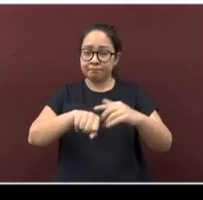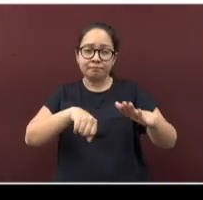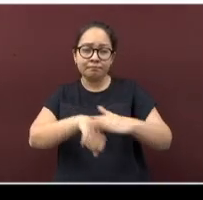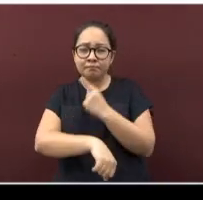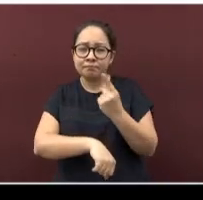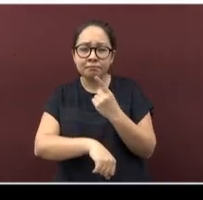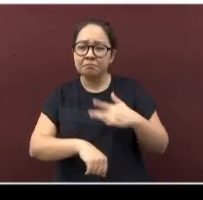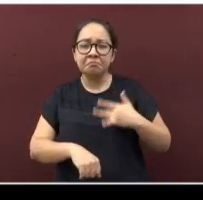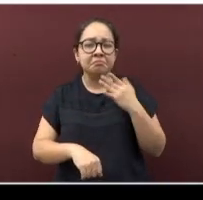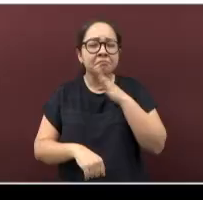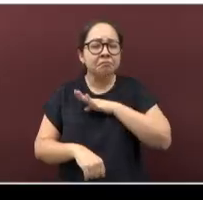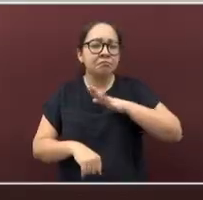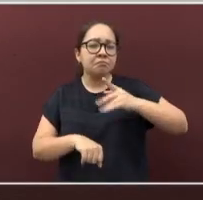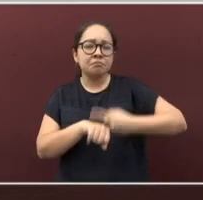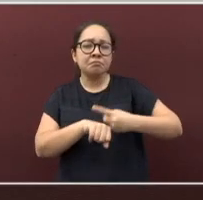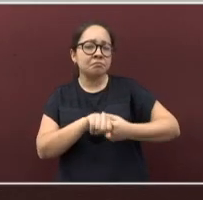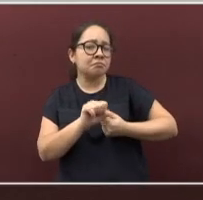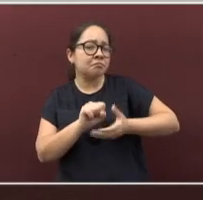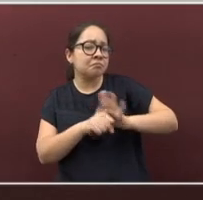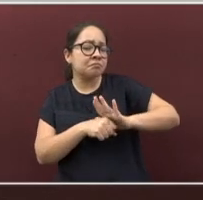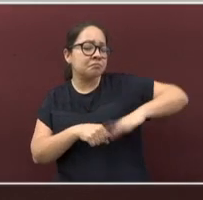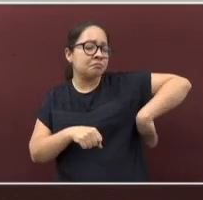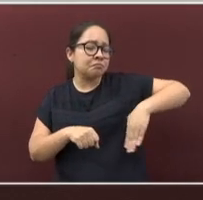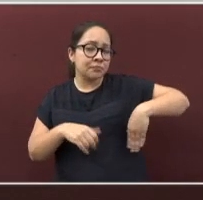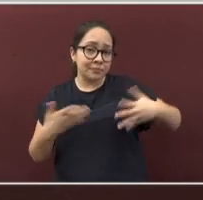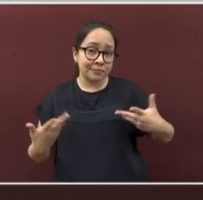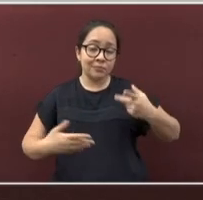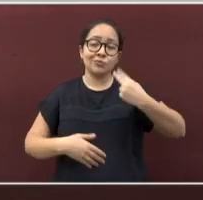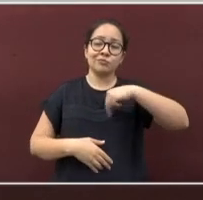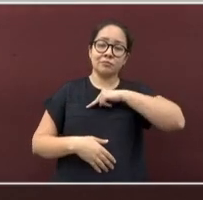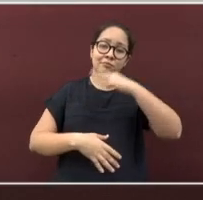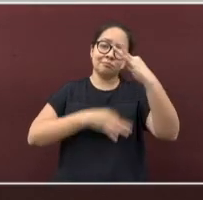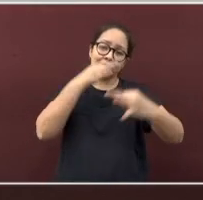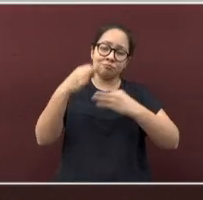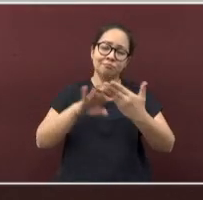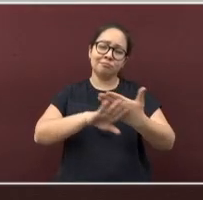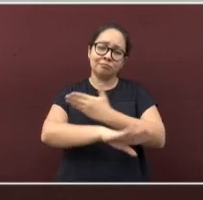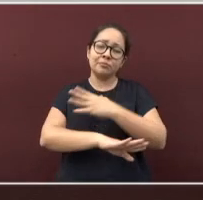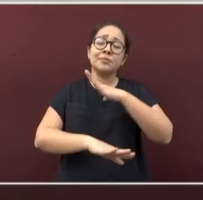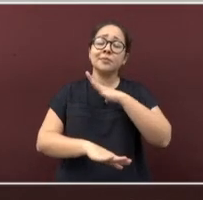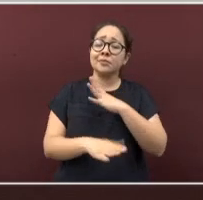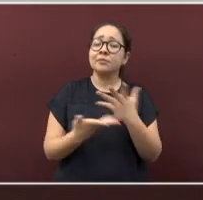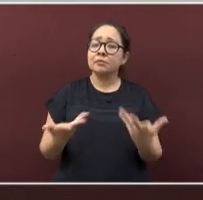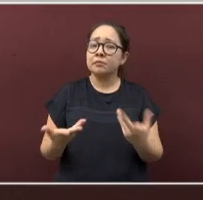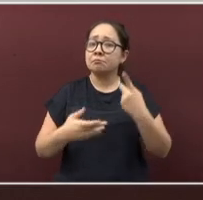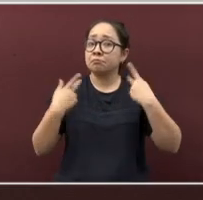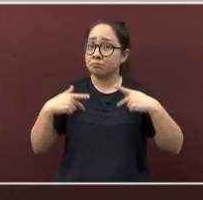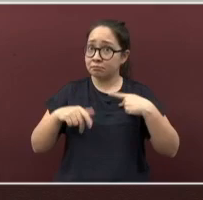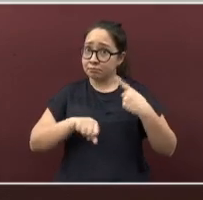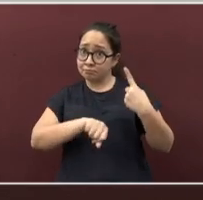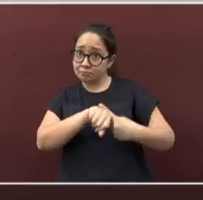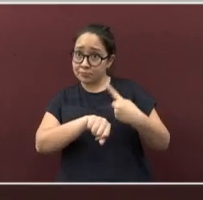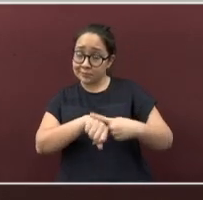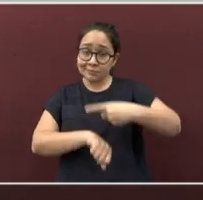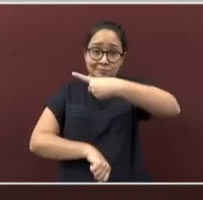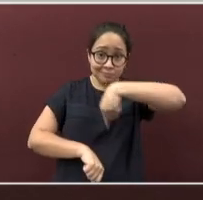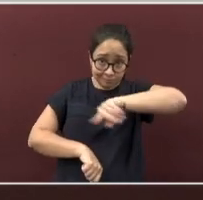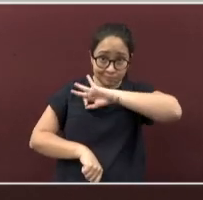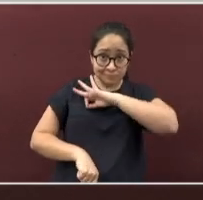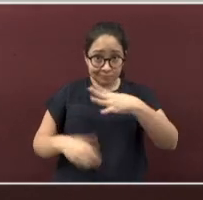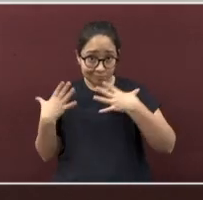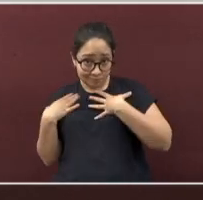síntomas recientemente hemos estado comentando que son los enfermos que pueden infectar a otras